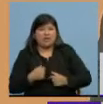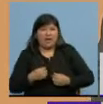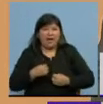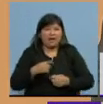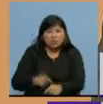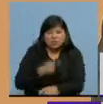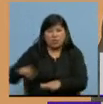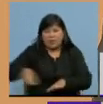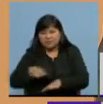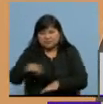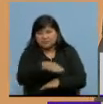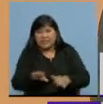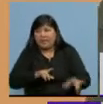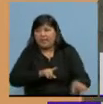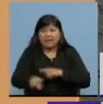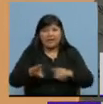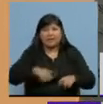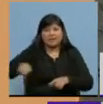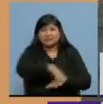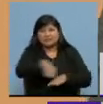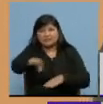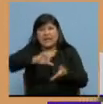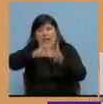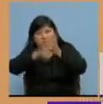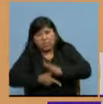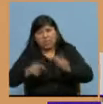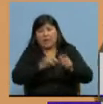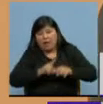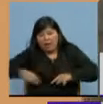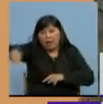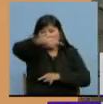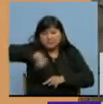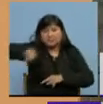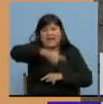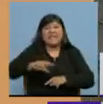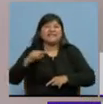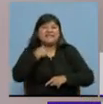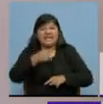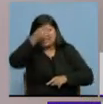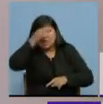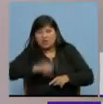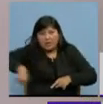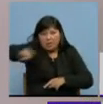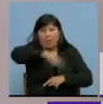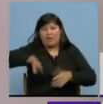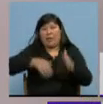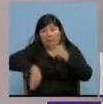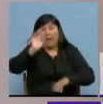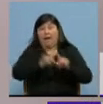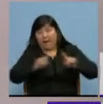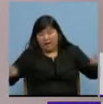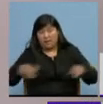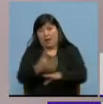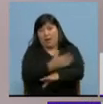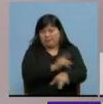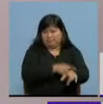carrera 12 o 13 vueltas más larga de lo habitual. Entonces, para poder avanzar tenés que tener un auto rápido, pero